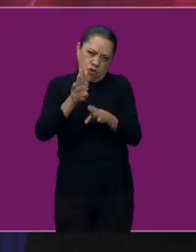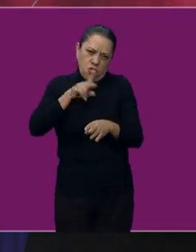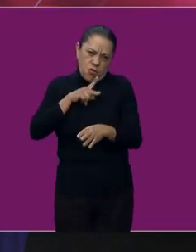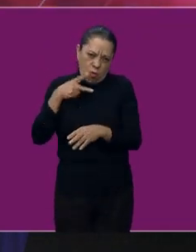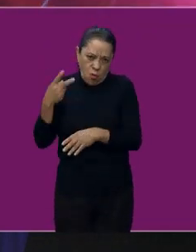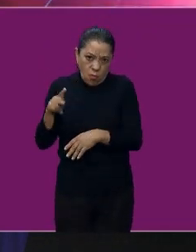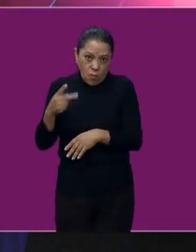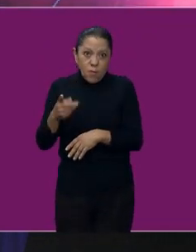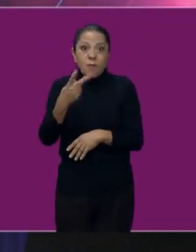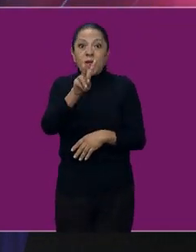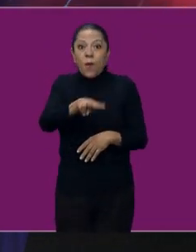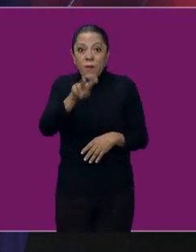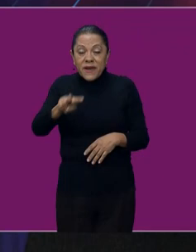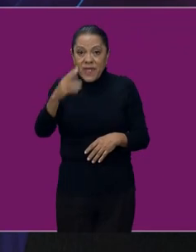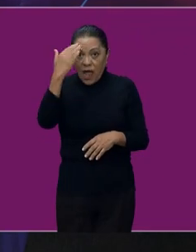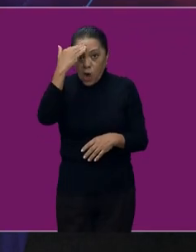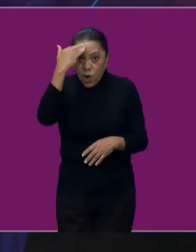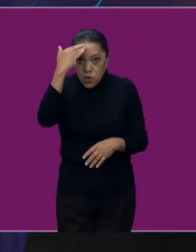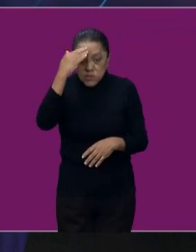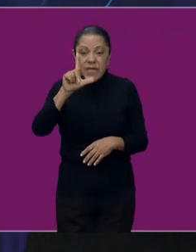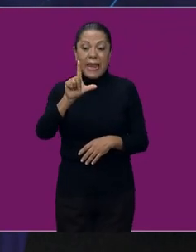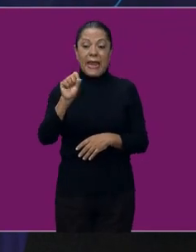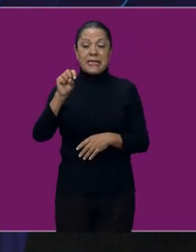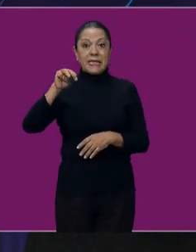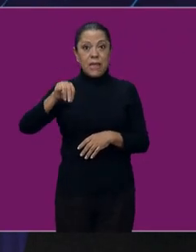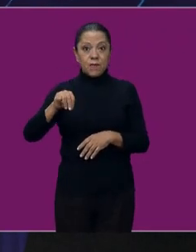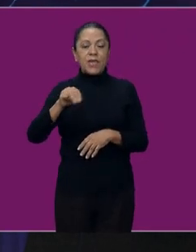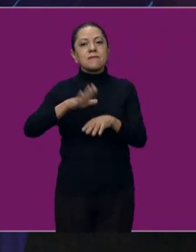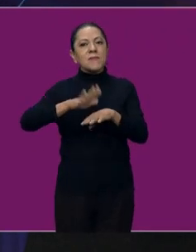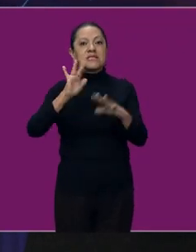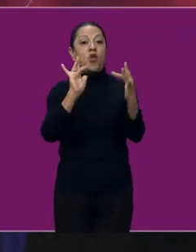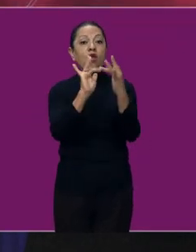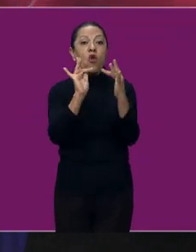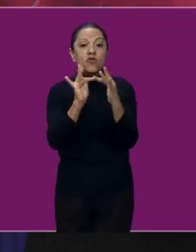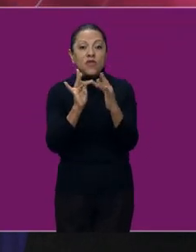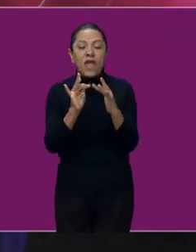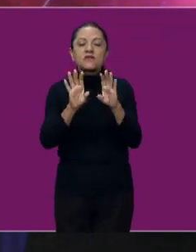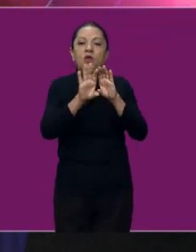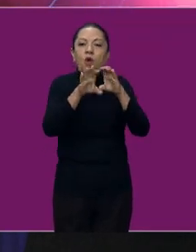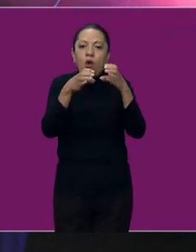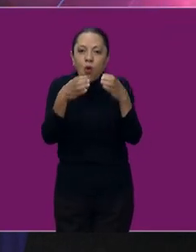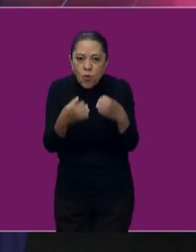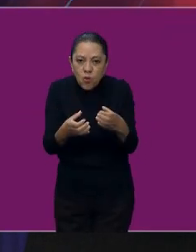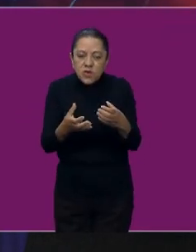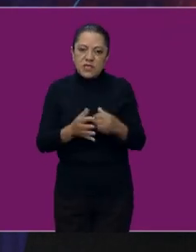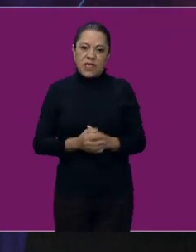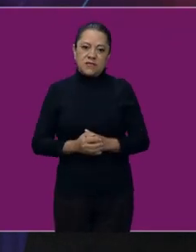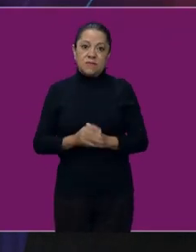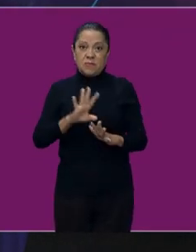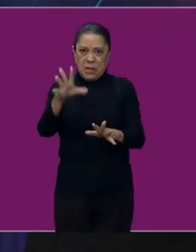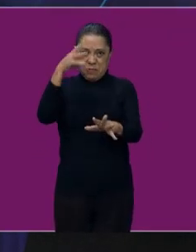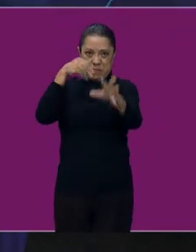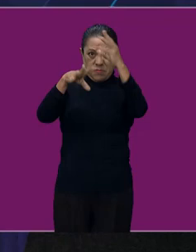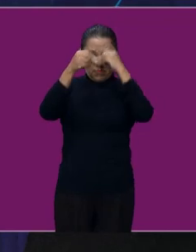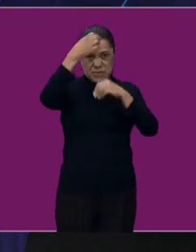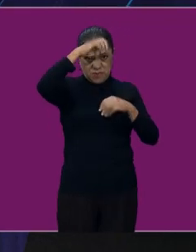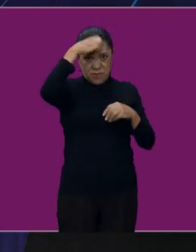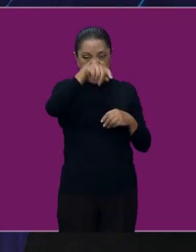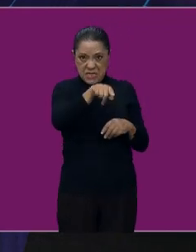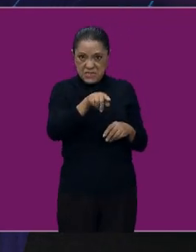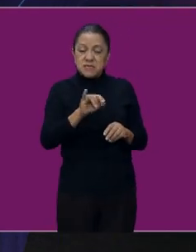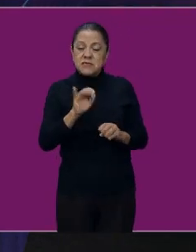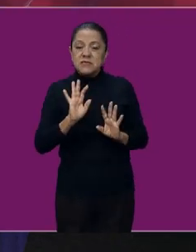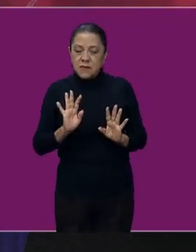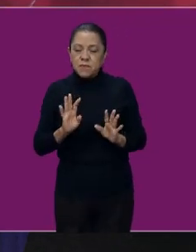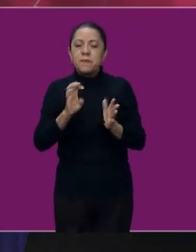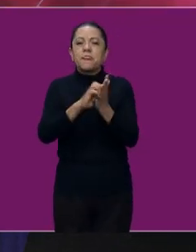conozcas la lengua de señas y estar en contacto con la comunidad en parte sin duda de esas experiencias oye y por ejemplo